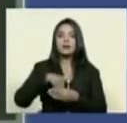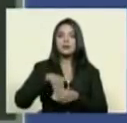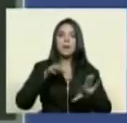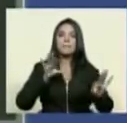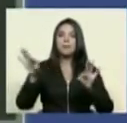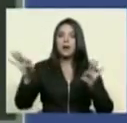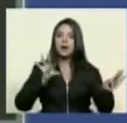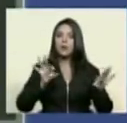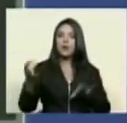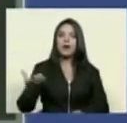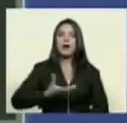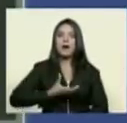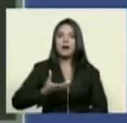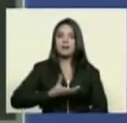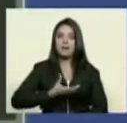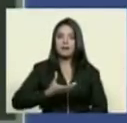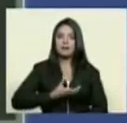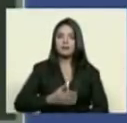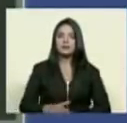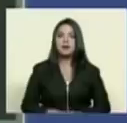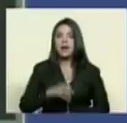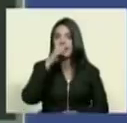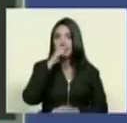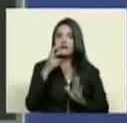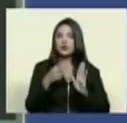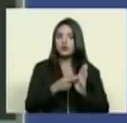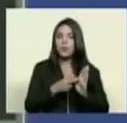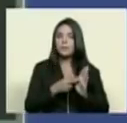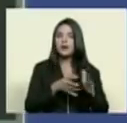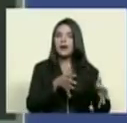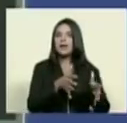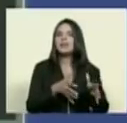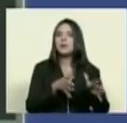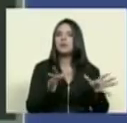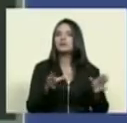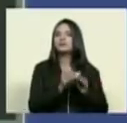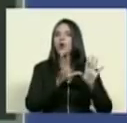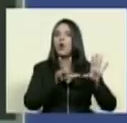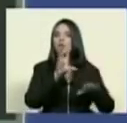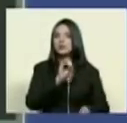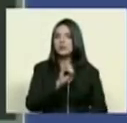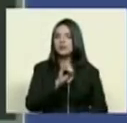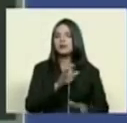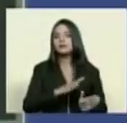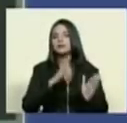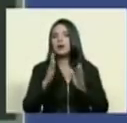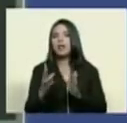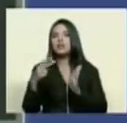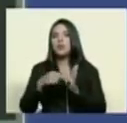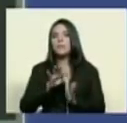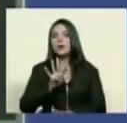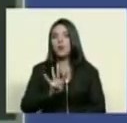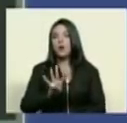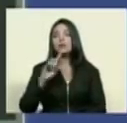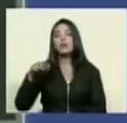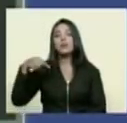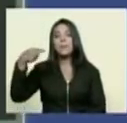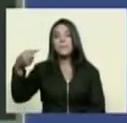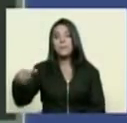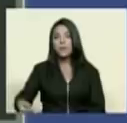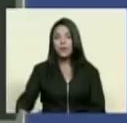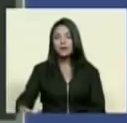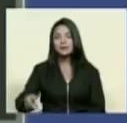escoger alcaldes y alcaldesas. En el 2000 ganamos 80 alcaldías. En el 2004, después de